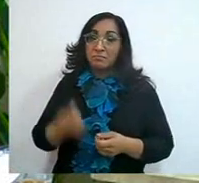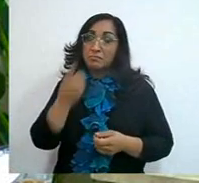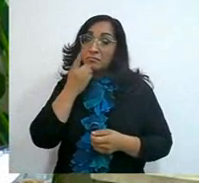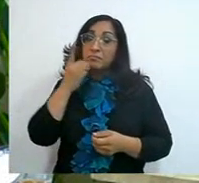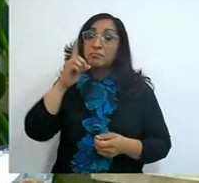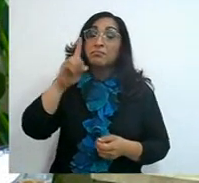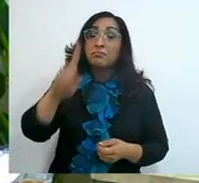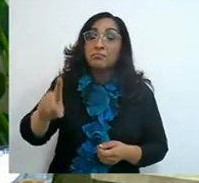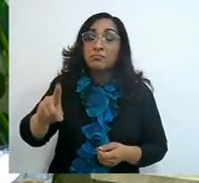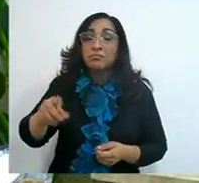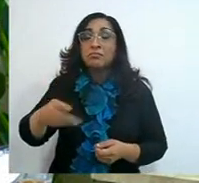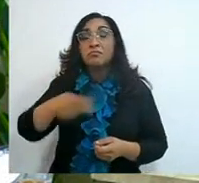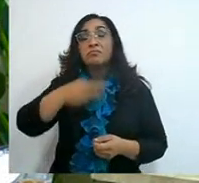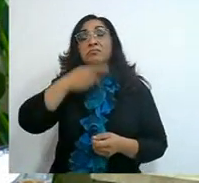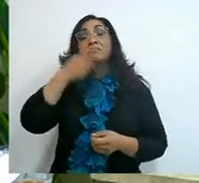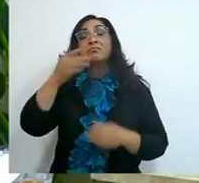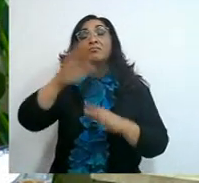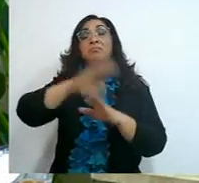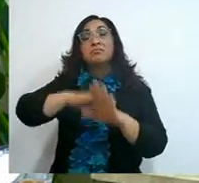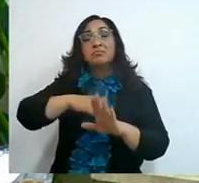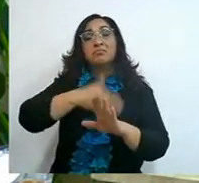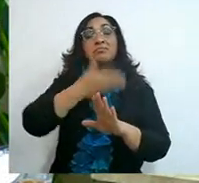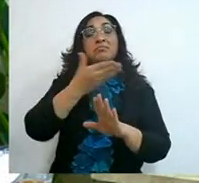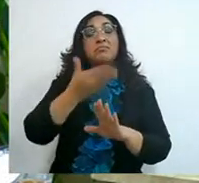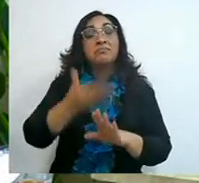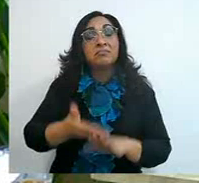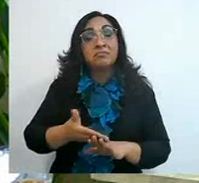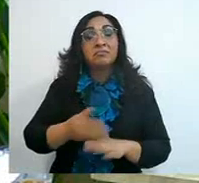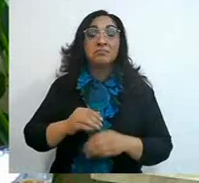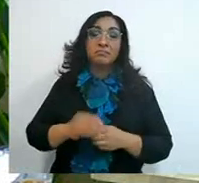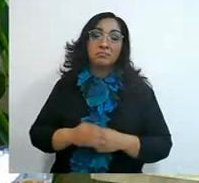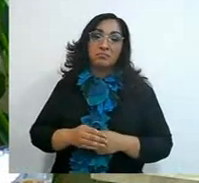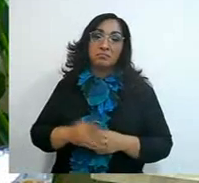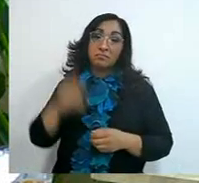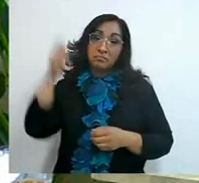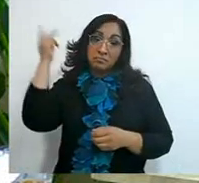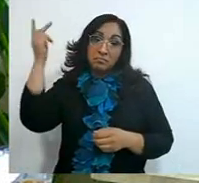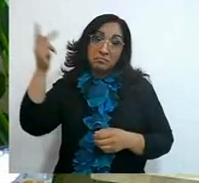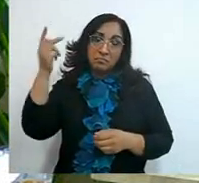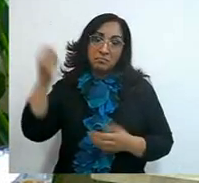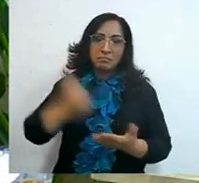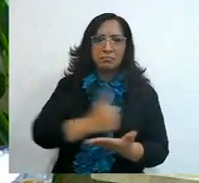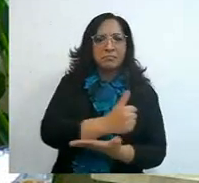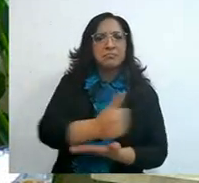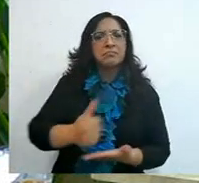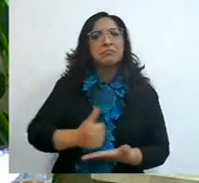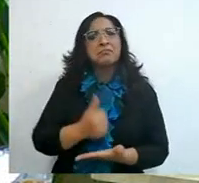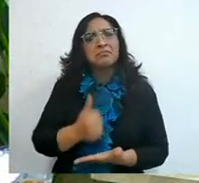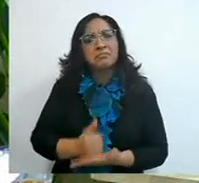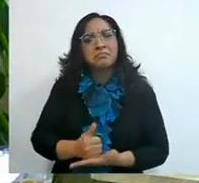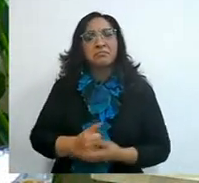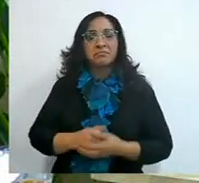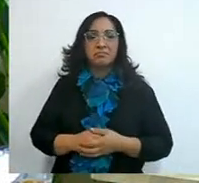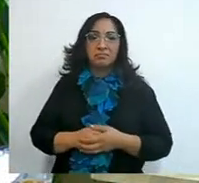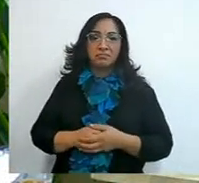de que él hablaba en contra de un pueblo, de una ciudad.